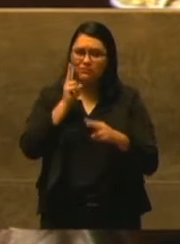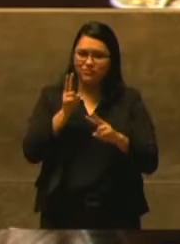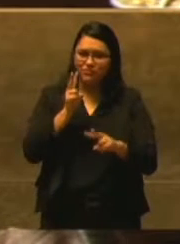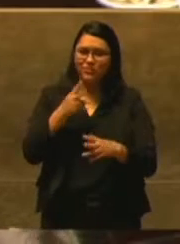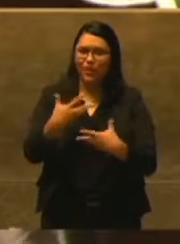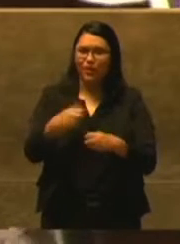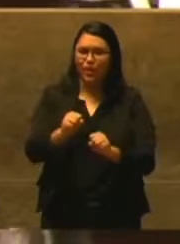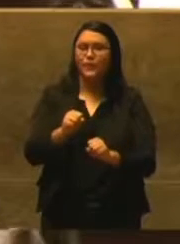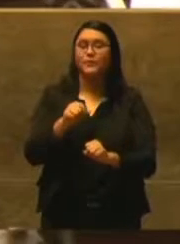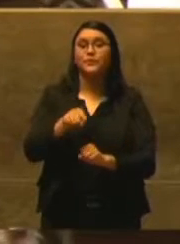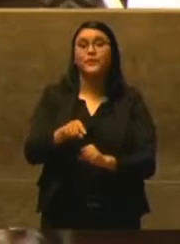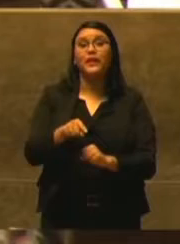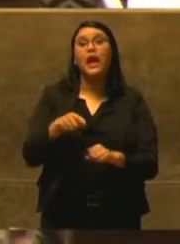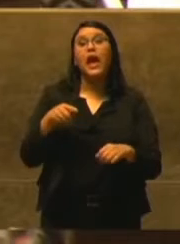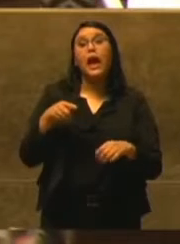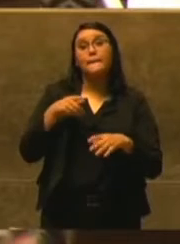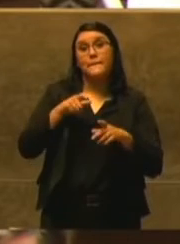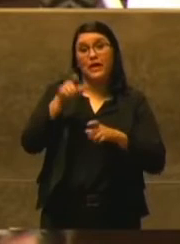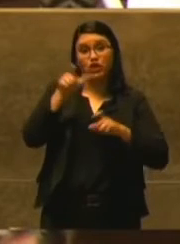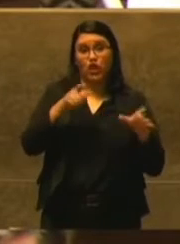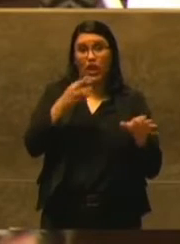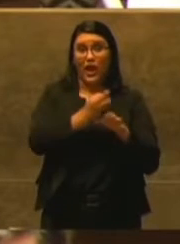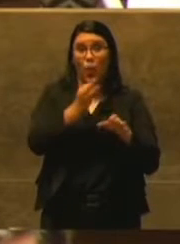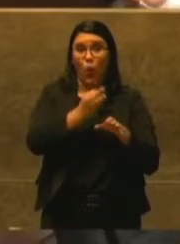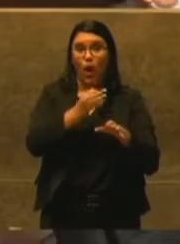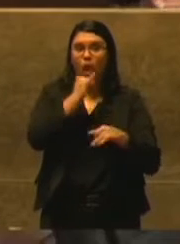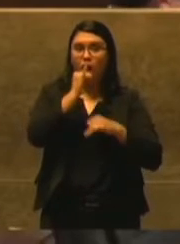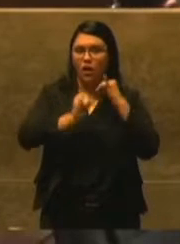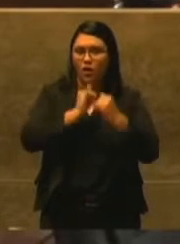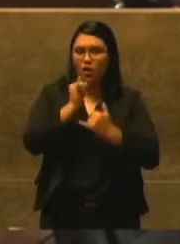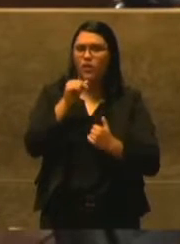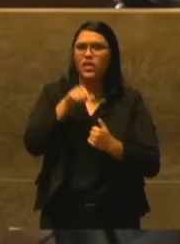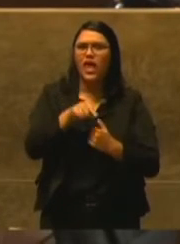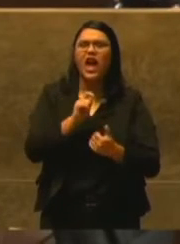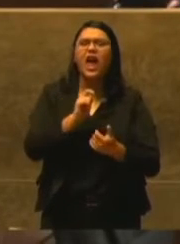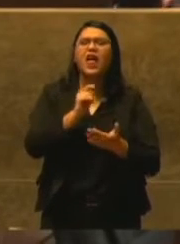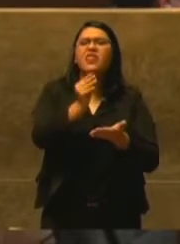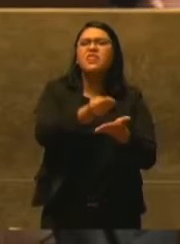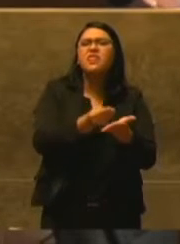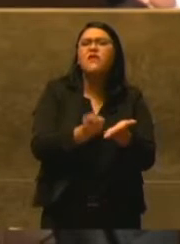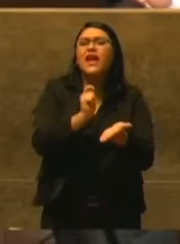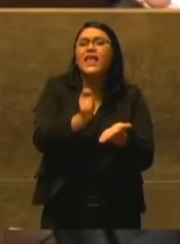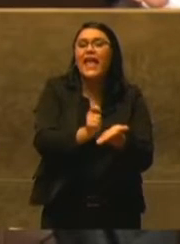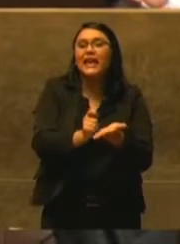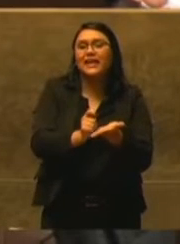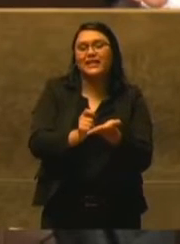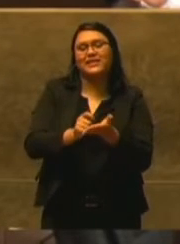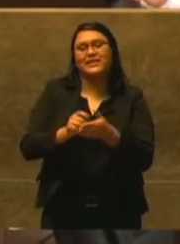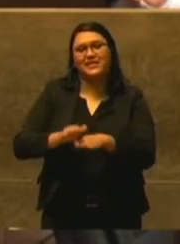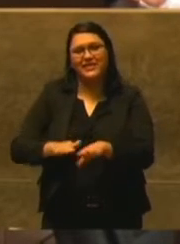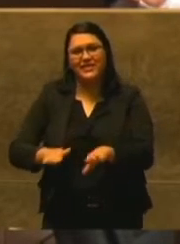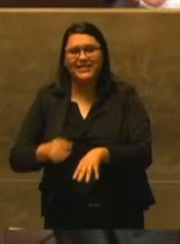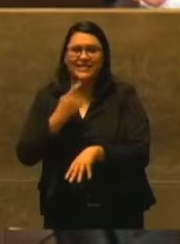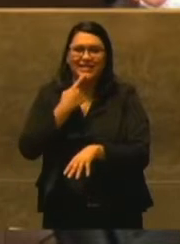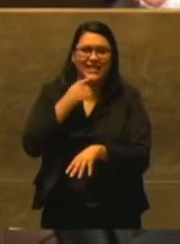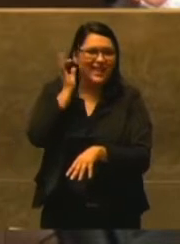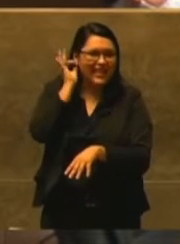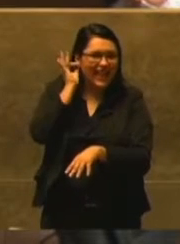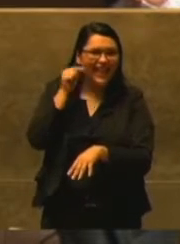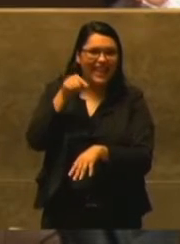comentaban la comunidad educativa del lugar, eran dibujos hechos por los niños y las niñas de esta